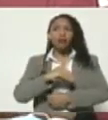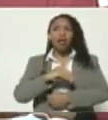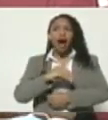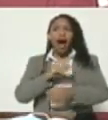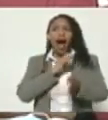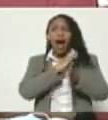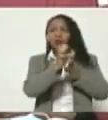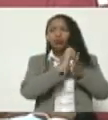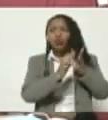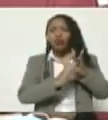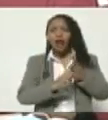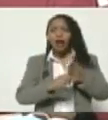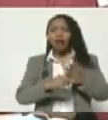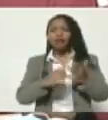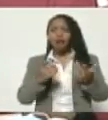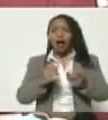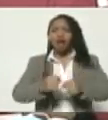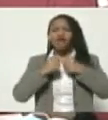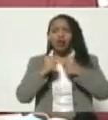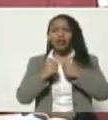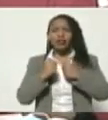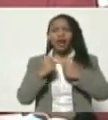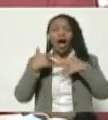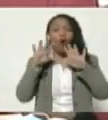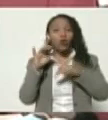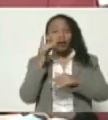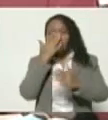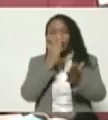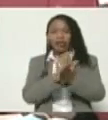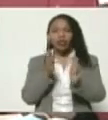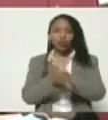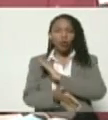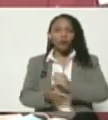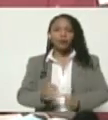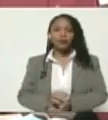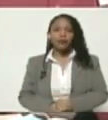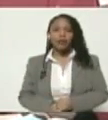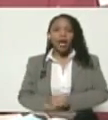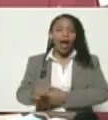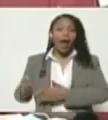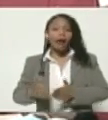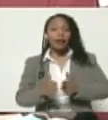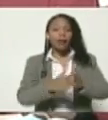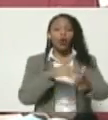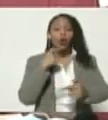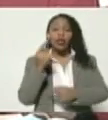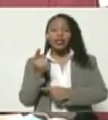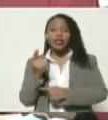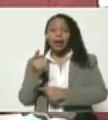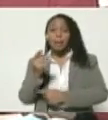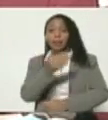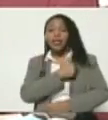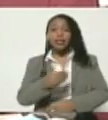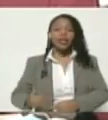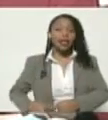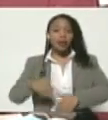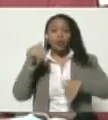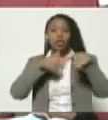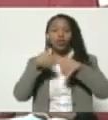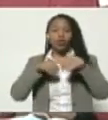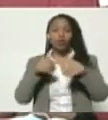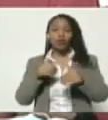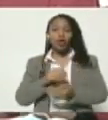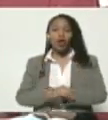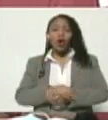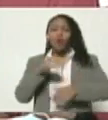estructura más sólida aún para enfrentarnos a quien tengamos que enfrentarnos. El camino, como lo ha dicho el presidente, es el de los votos.